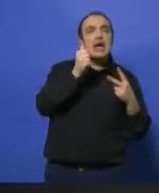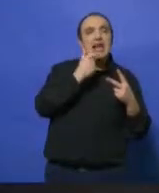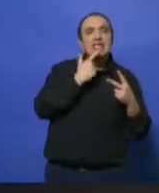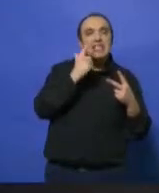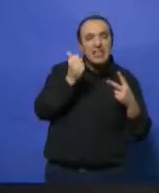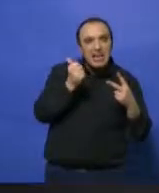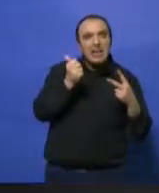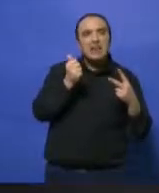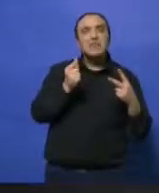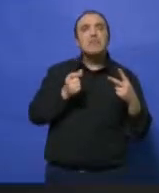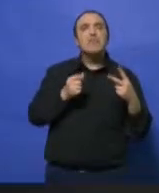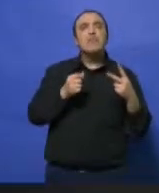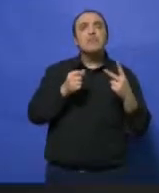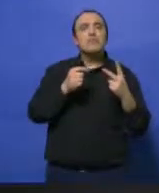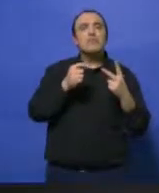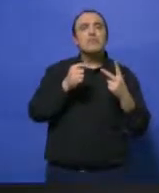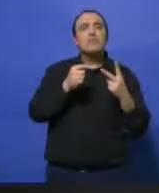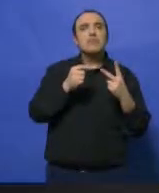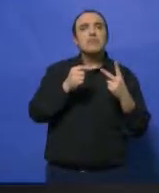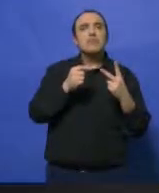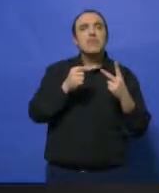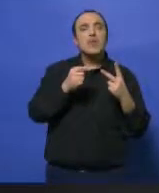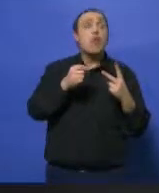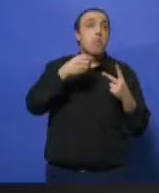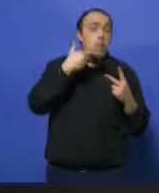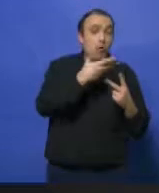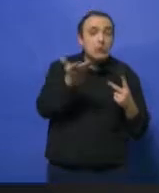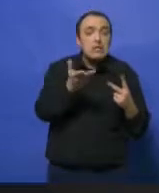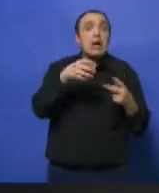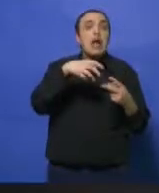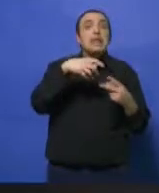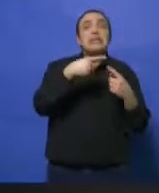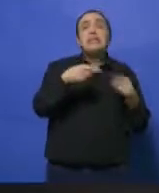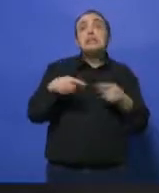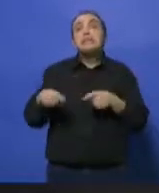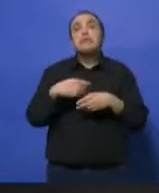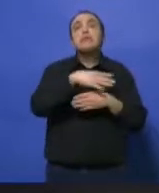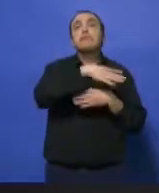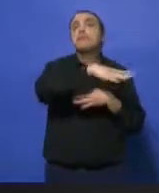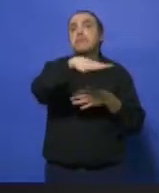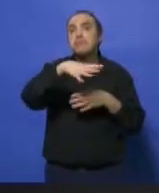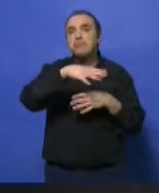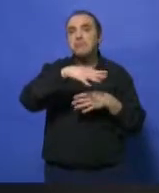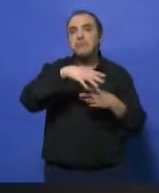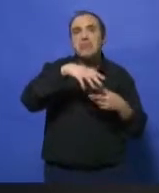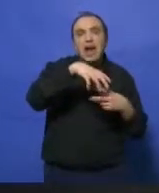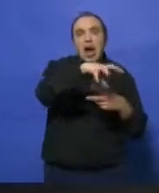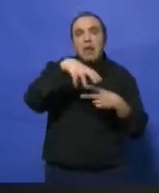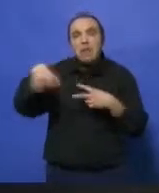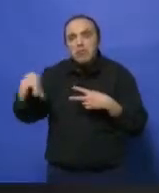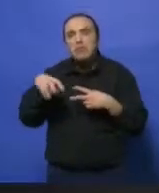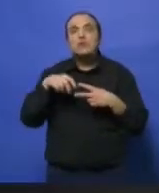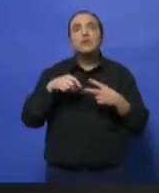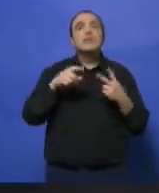universidad y mostrarlo también en distintos ámbitos locales, provinciales y hasta en festivales nacionales e internacionales. Hemos hablado con Mariel